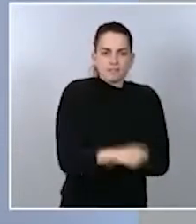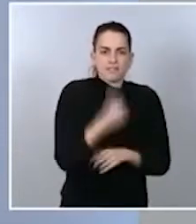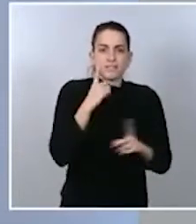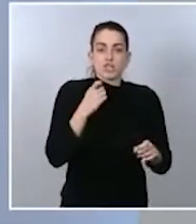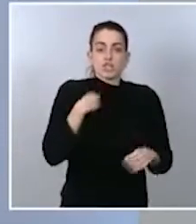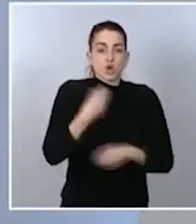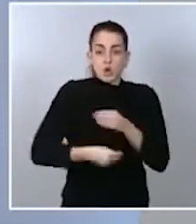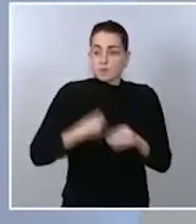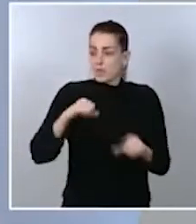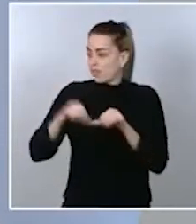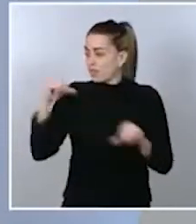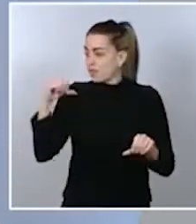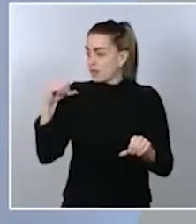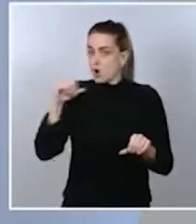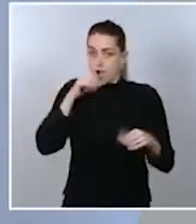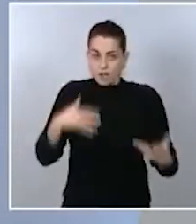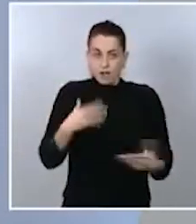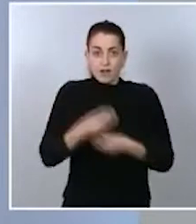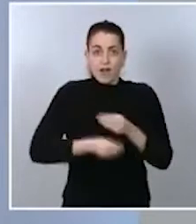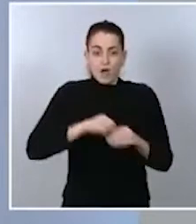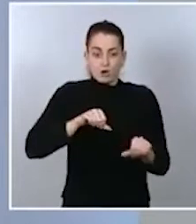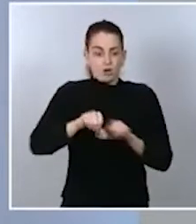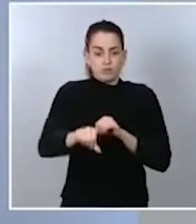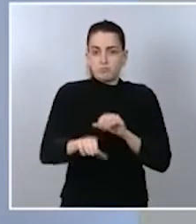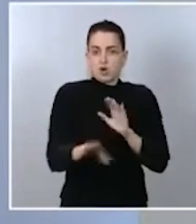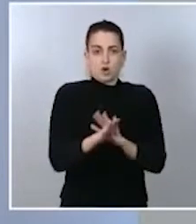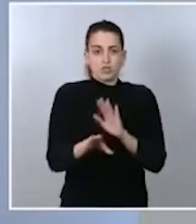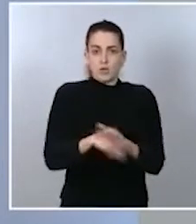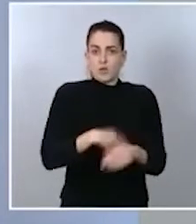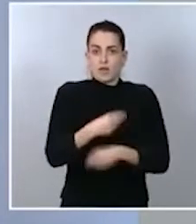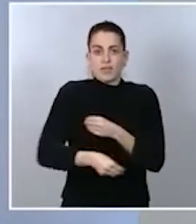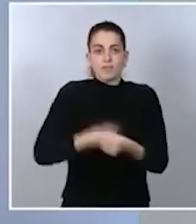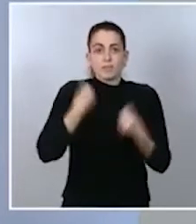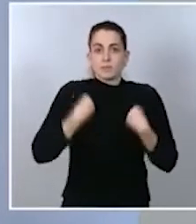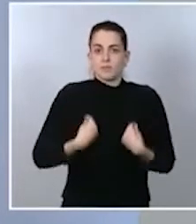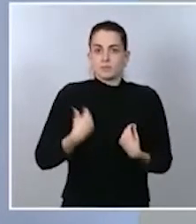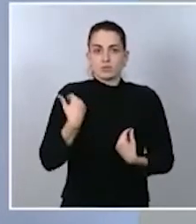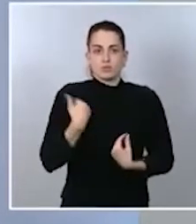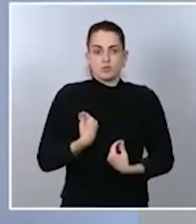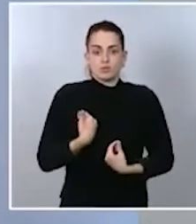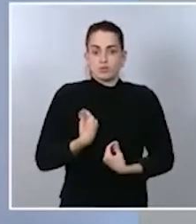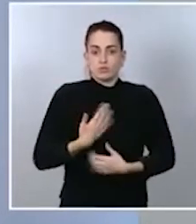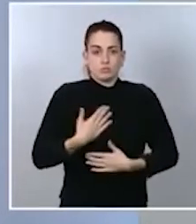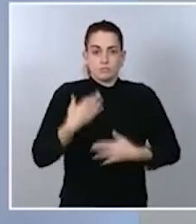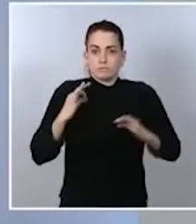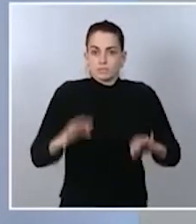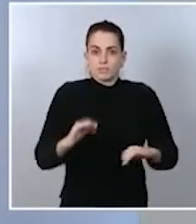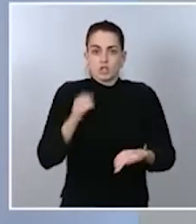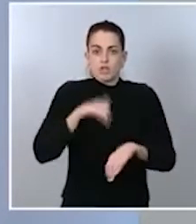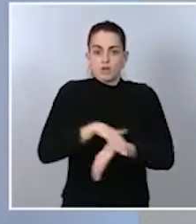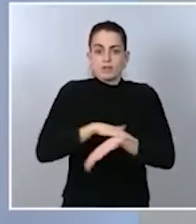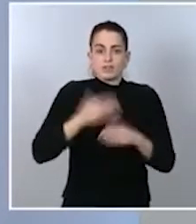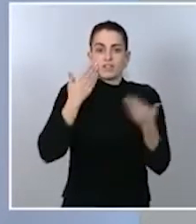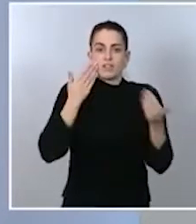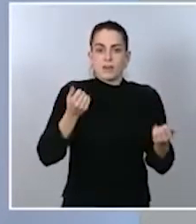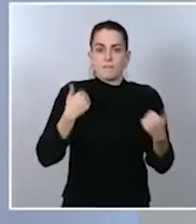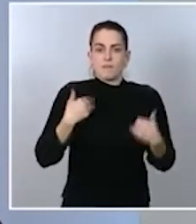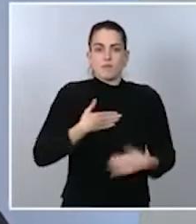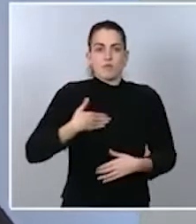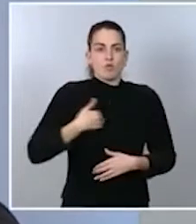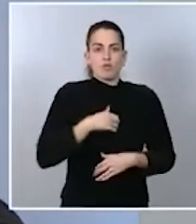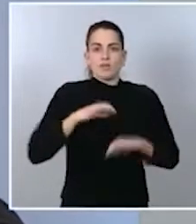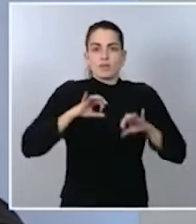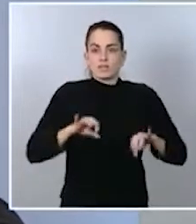y lo que voy a seguir haciendo mientras desempeña las funciones de ministro de Sanidad. Las dejaré de desempeñar cuando empiece la campaña electoral en Cataluña.